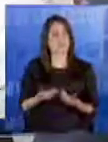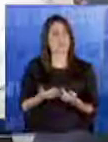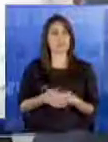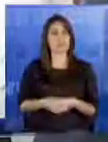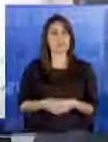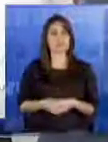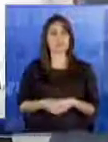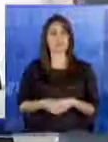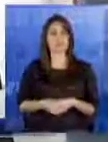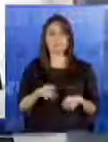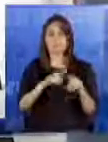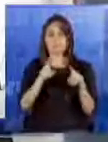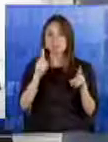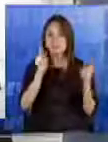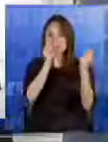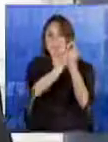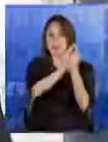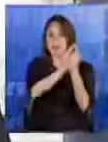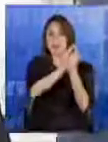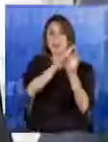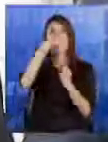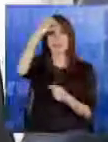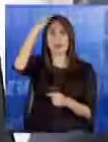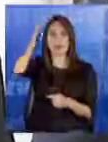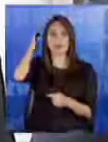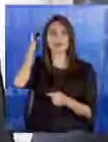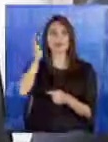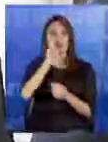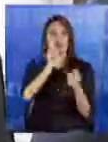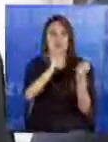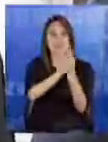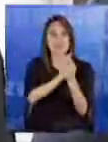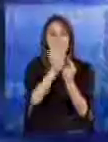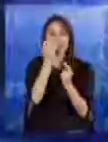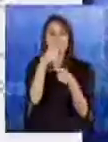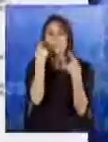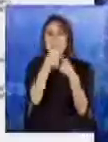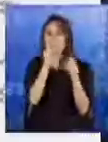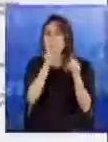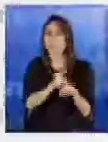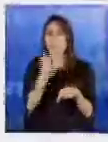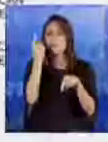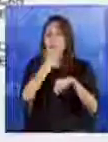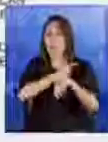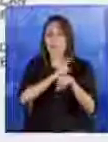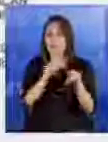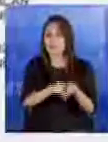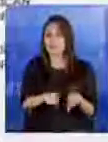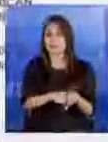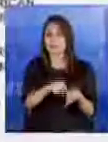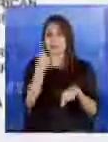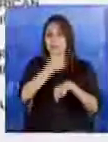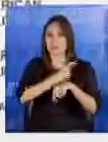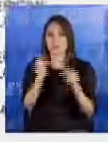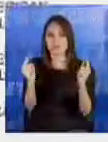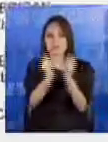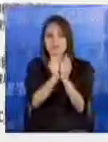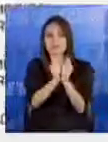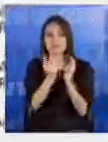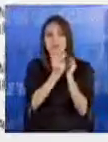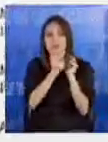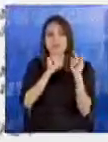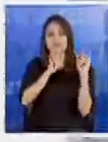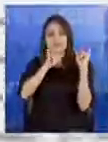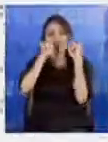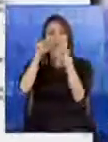entendería que en Brasil se encuentra con Rodas, viaja el mismo 15 de marzo. Según Carrión, posteriormente Rodas y Jacobo SM viajaron a México